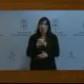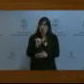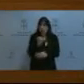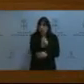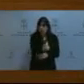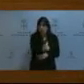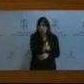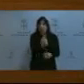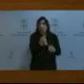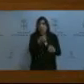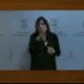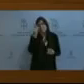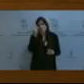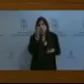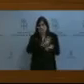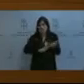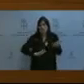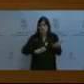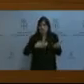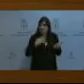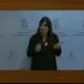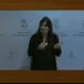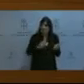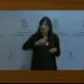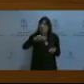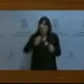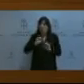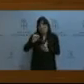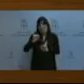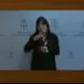otras que creíamos que cuyas